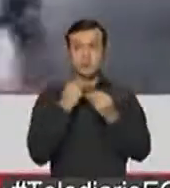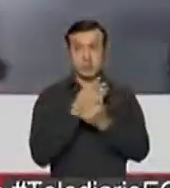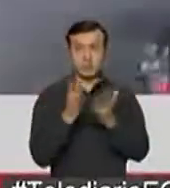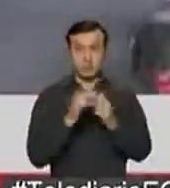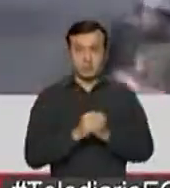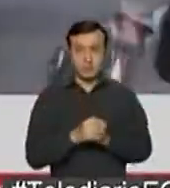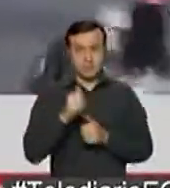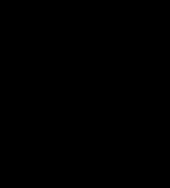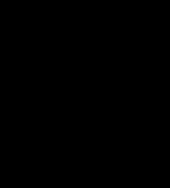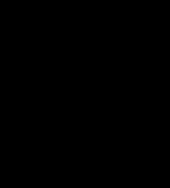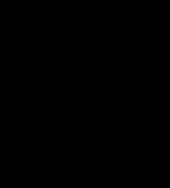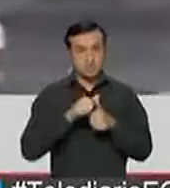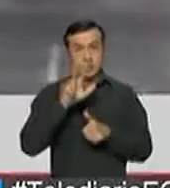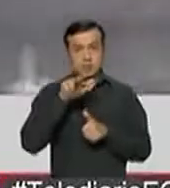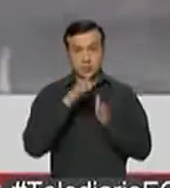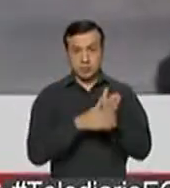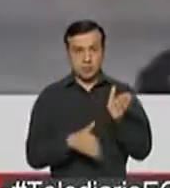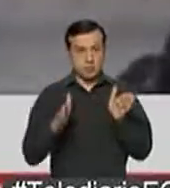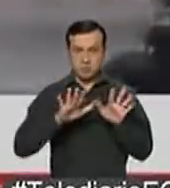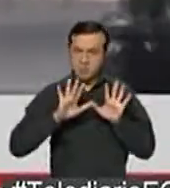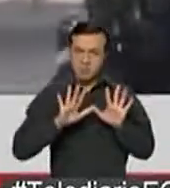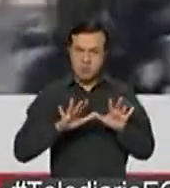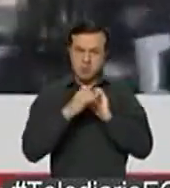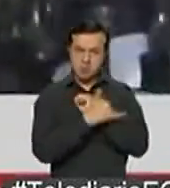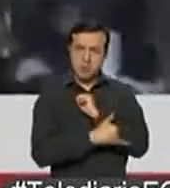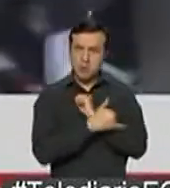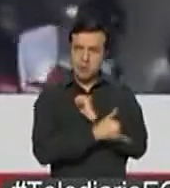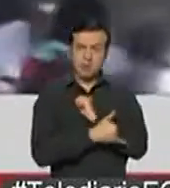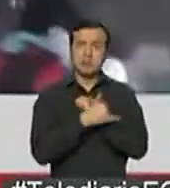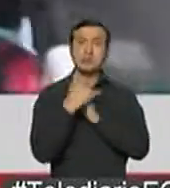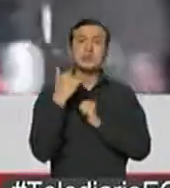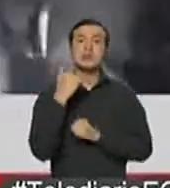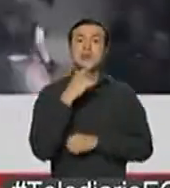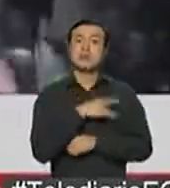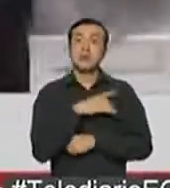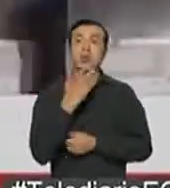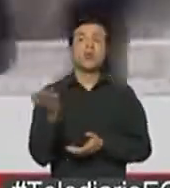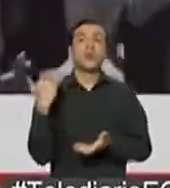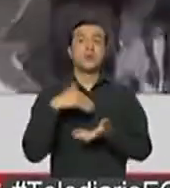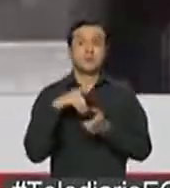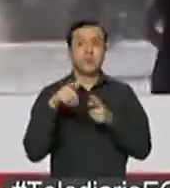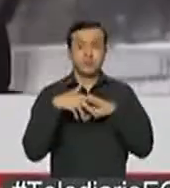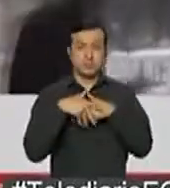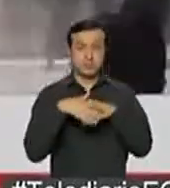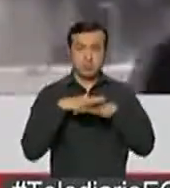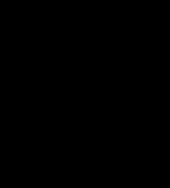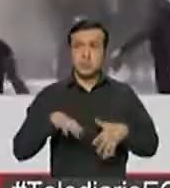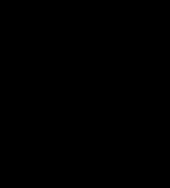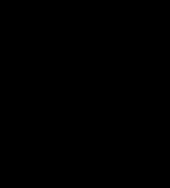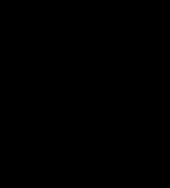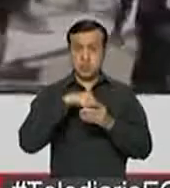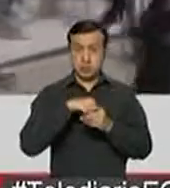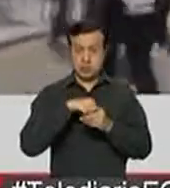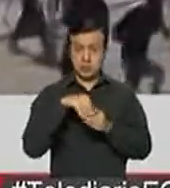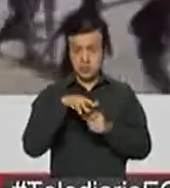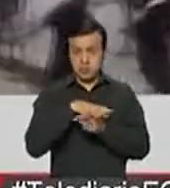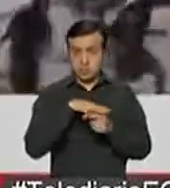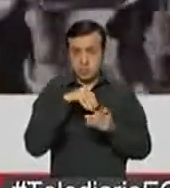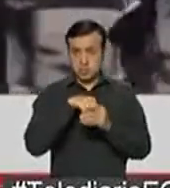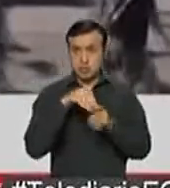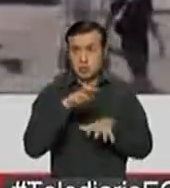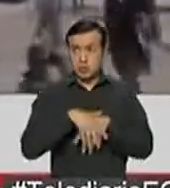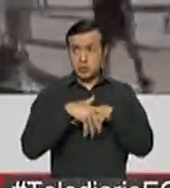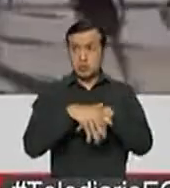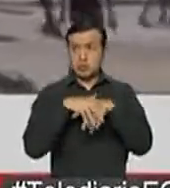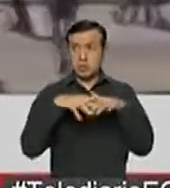La conmemoración de los 3 meses de protestas en Chile coincidió con una nueva gran marcha en la céntrica Plaza de Italia, renombrada como